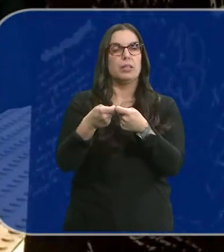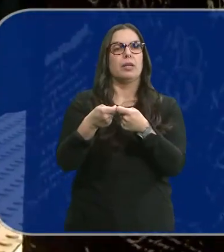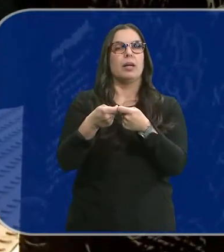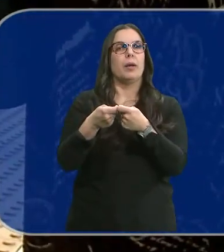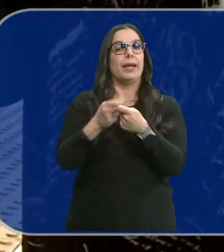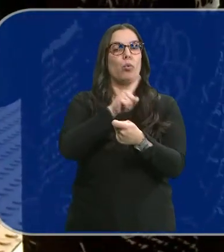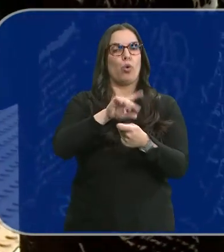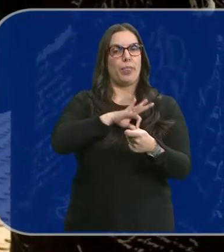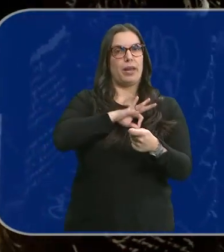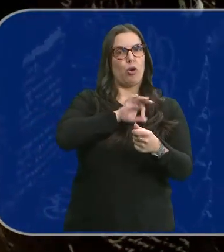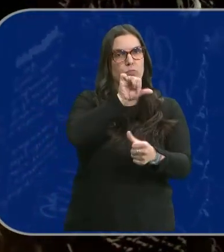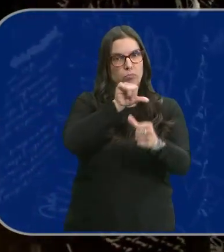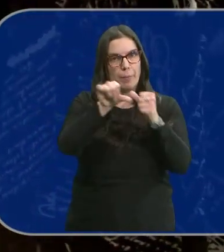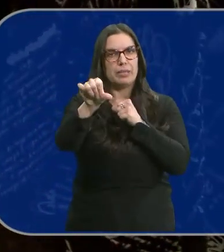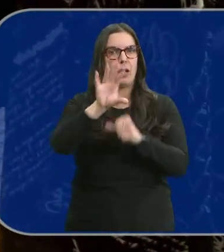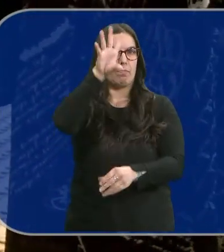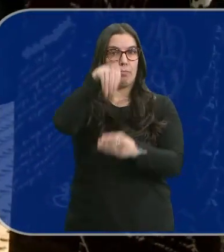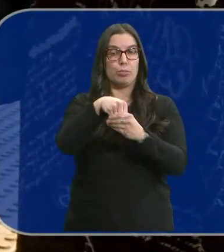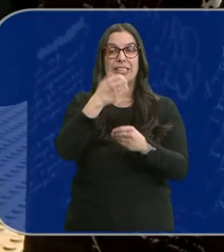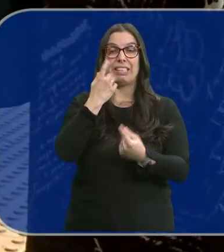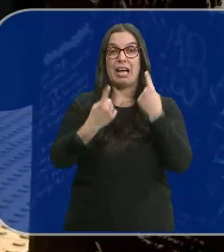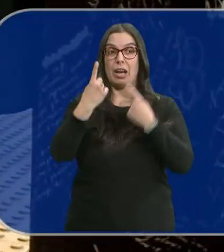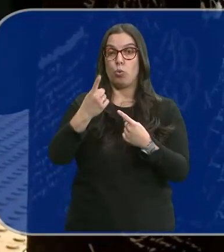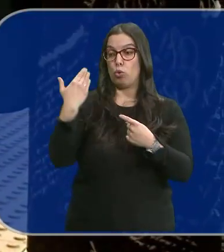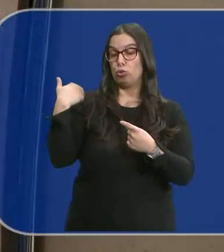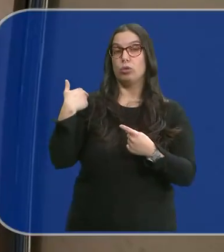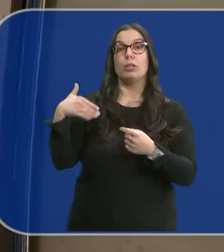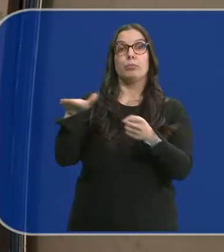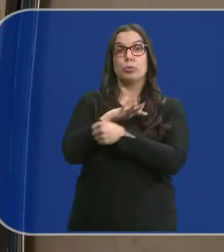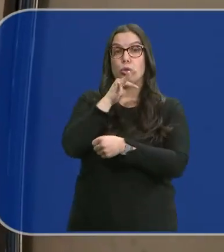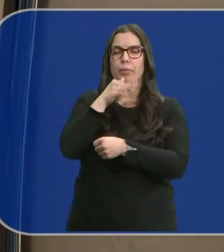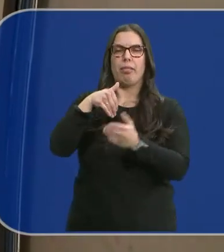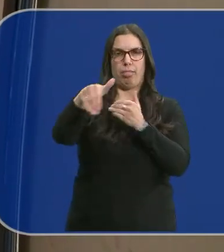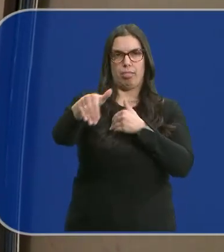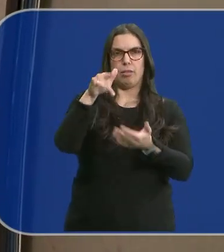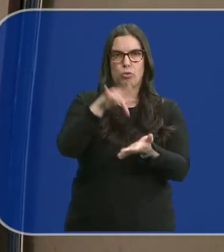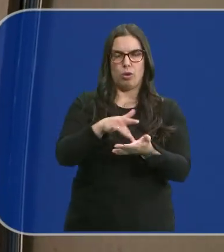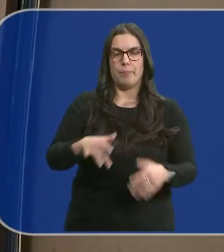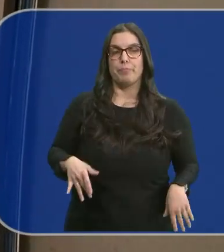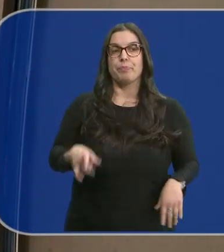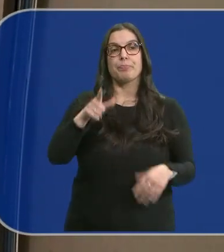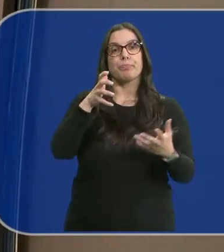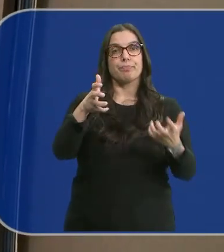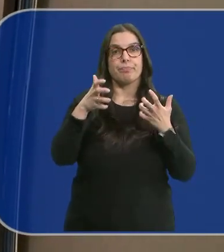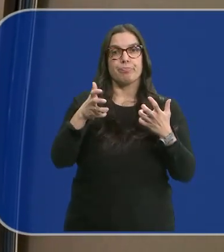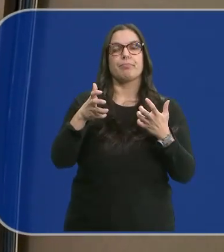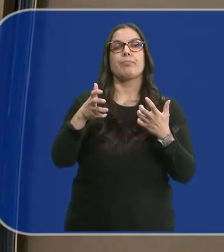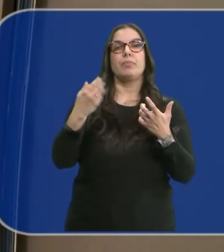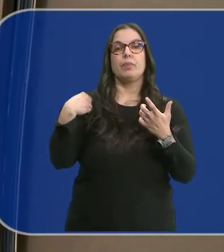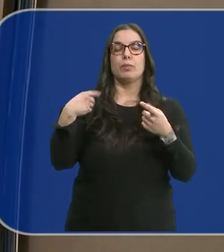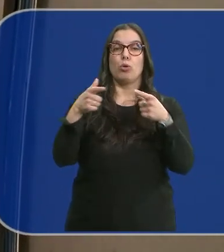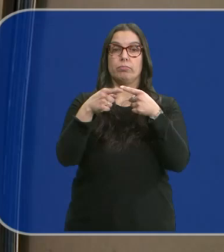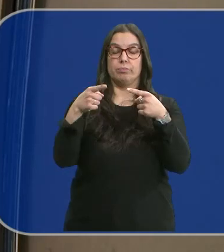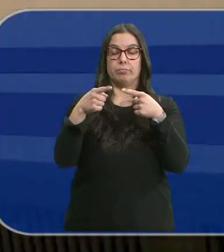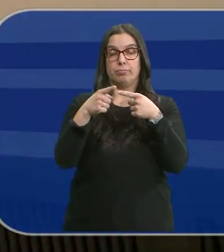carácter retroactivo para aquellos usuarios que hayan sacado sus billetes desde el pasado 1 de enero. Estas ventajas se aplican al abono 1030